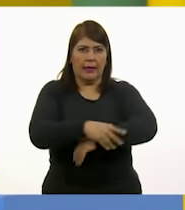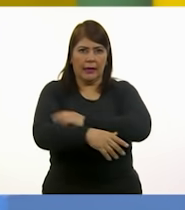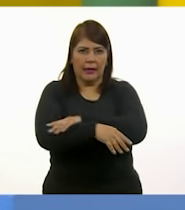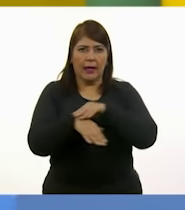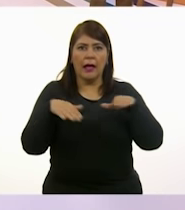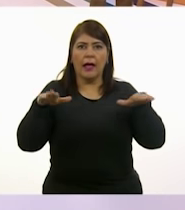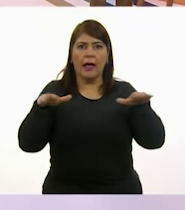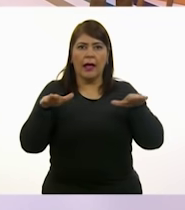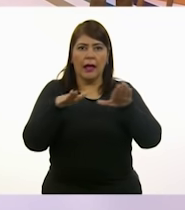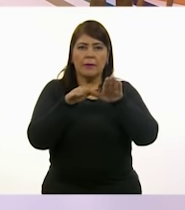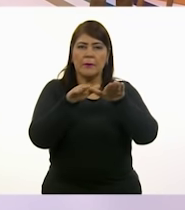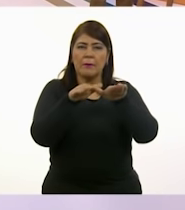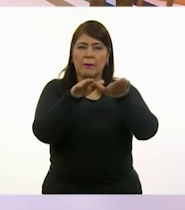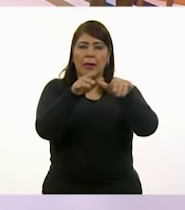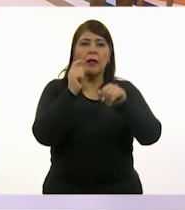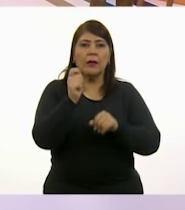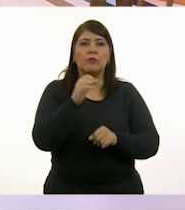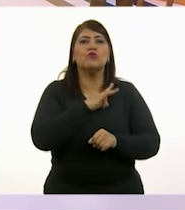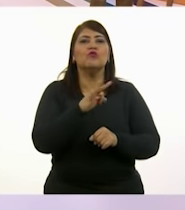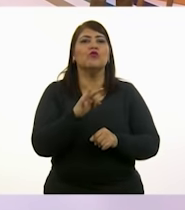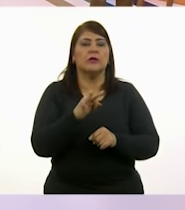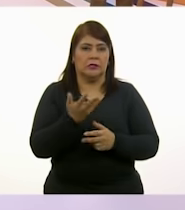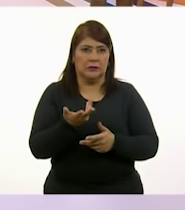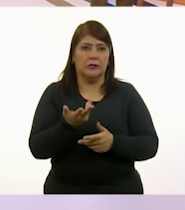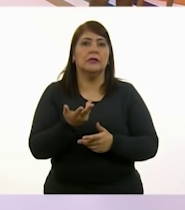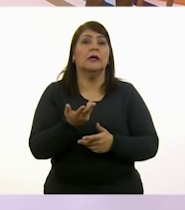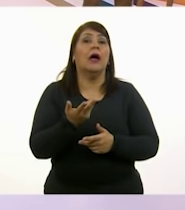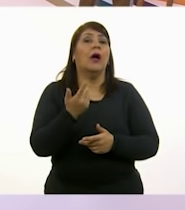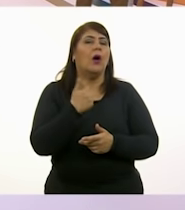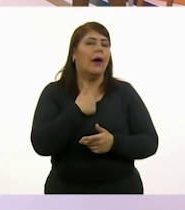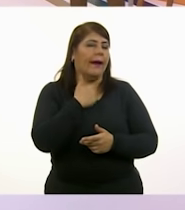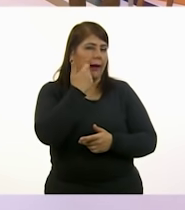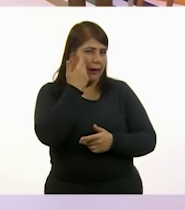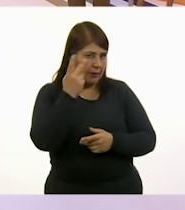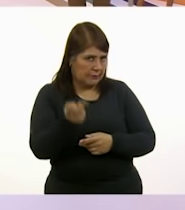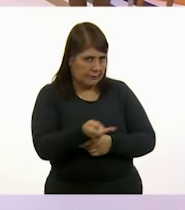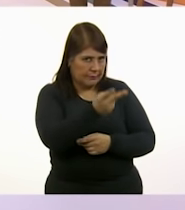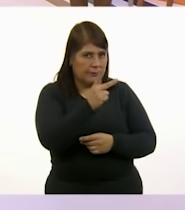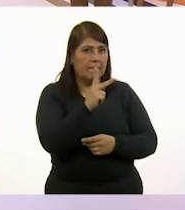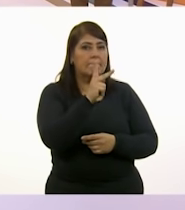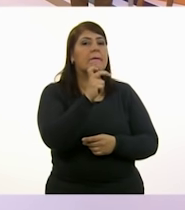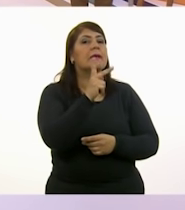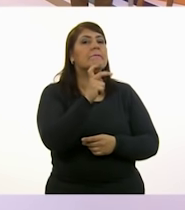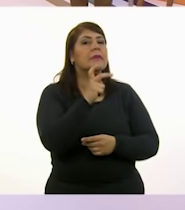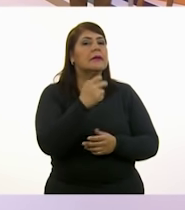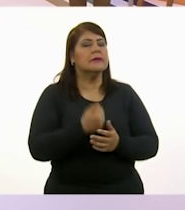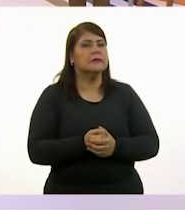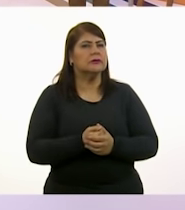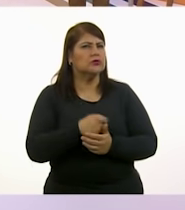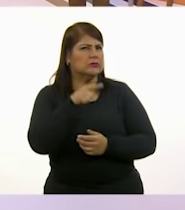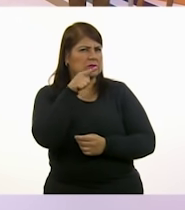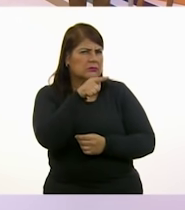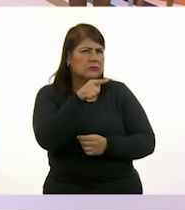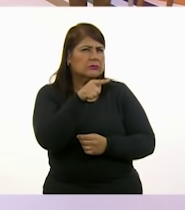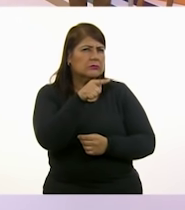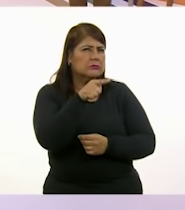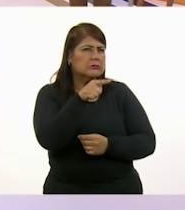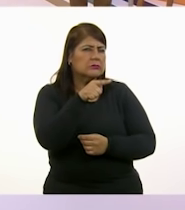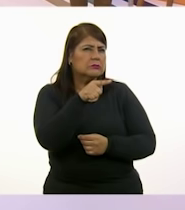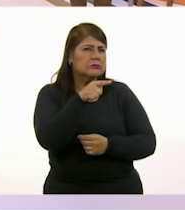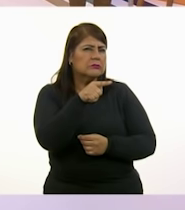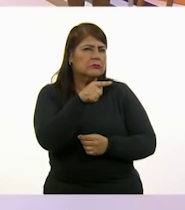era un animal que volaba Entonces, yo le quiero preguntar a Pepe Pepe, ¿tú conoces